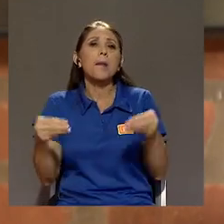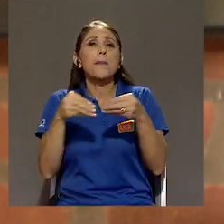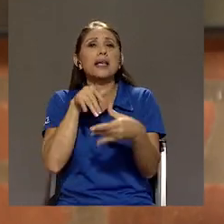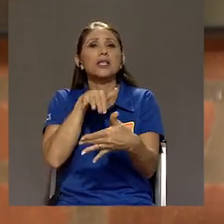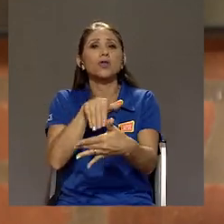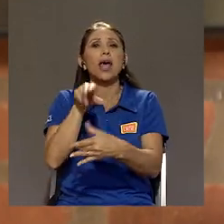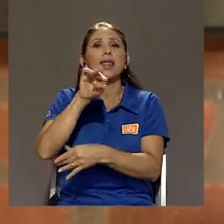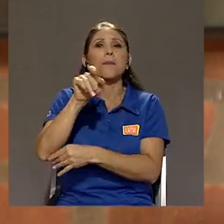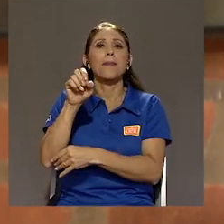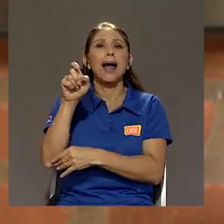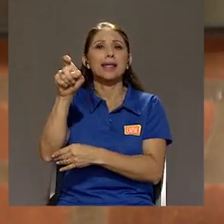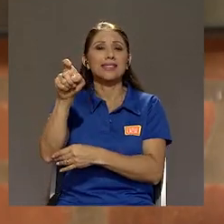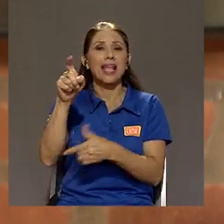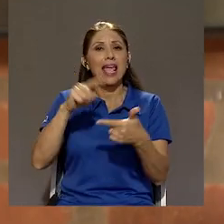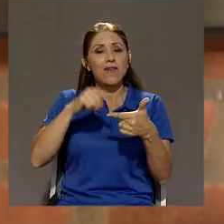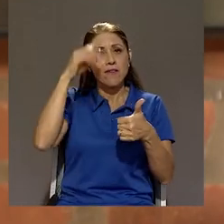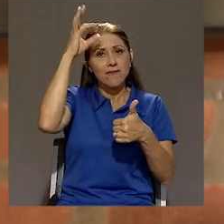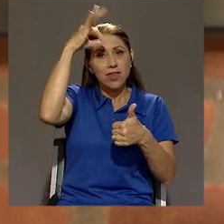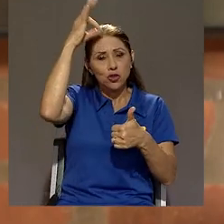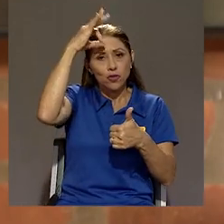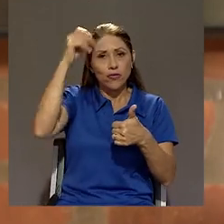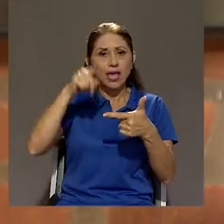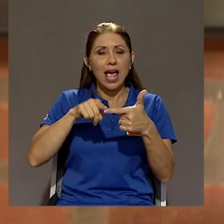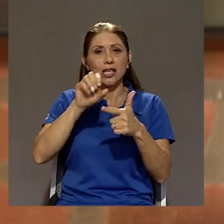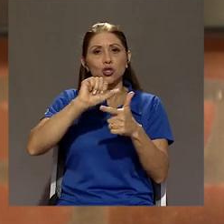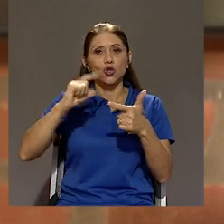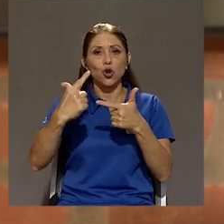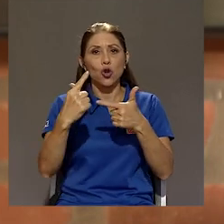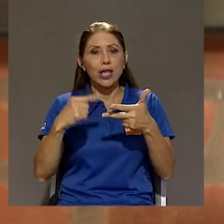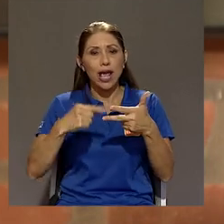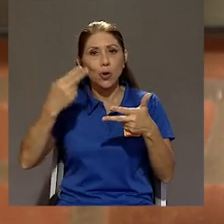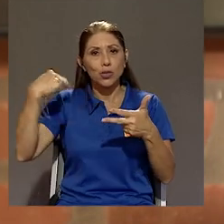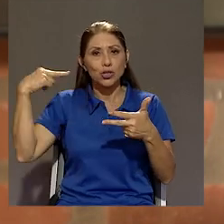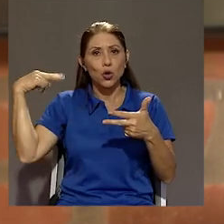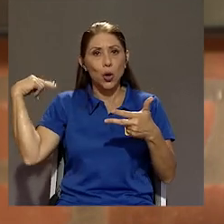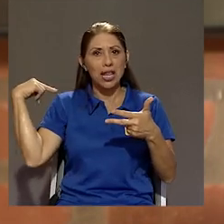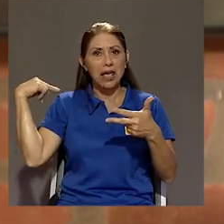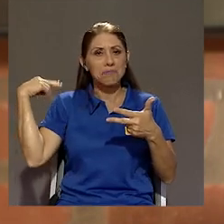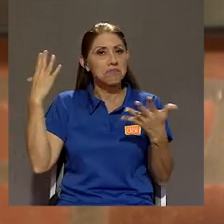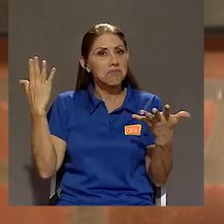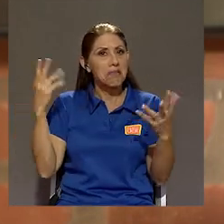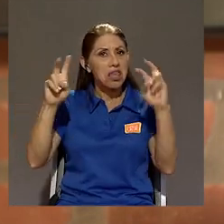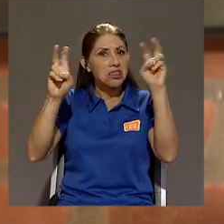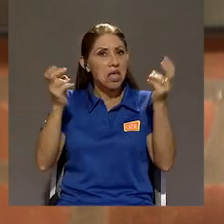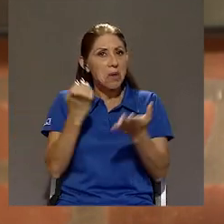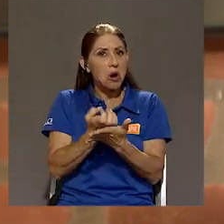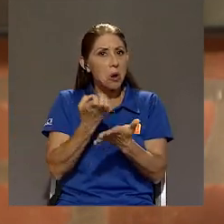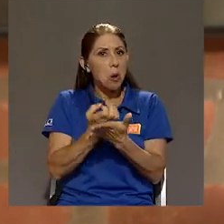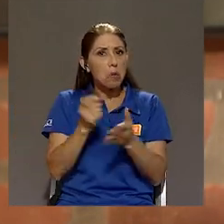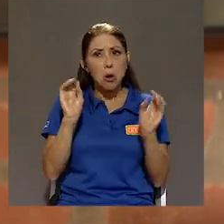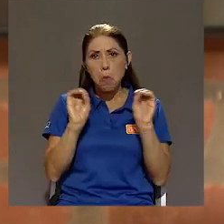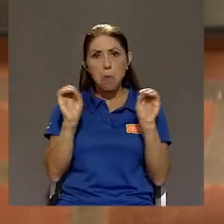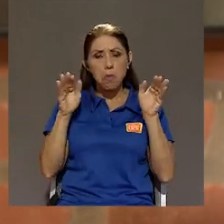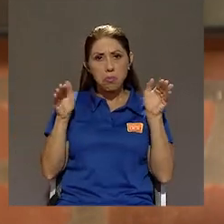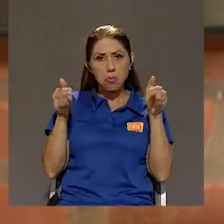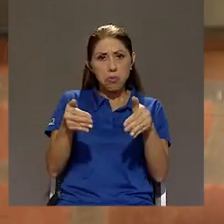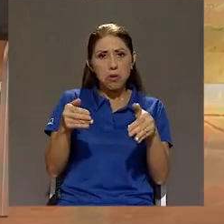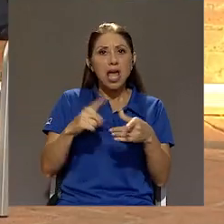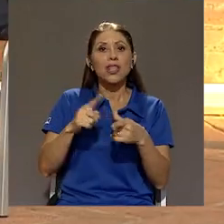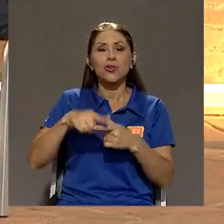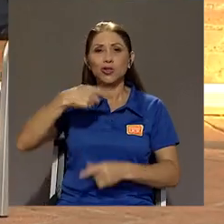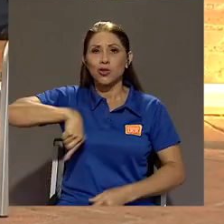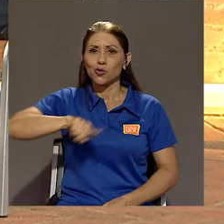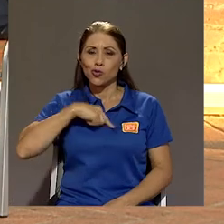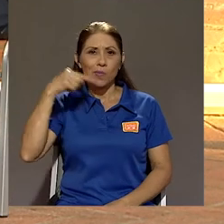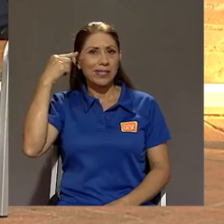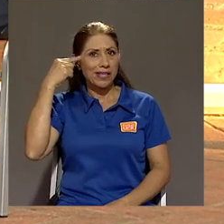en filosofía o en sociología o en historia. Como que el tema económico queda un poco sin estudiar. Entonces